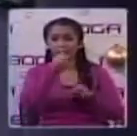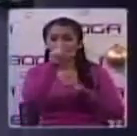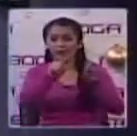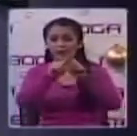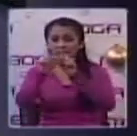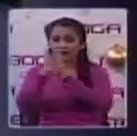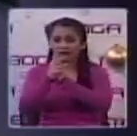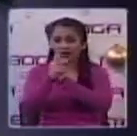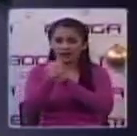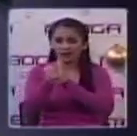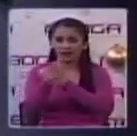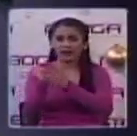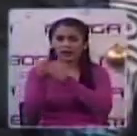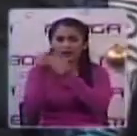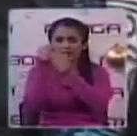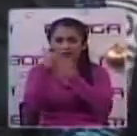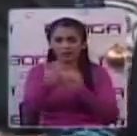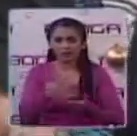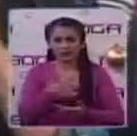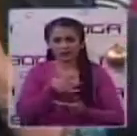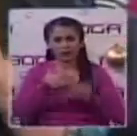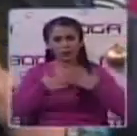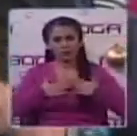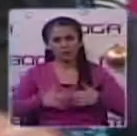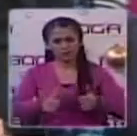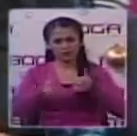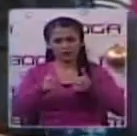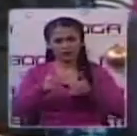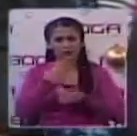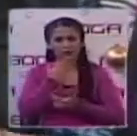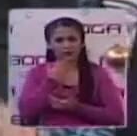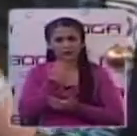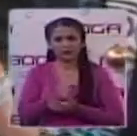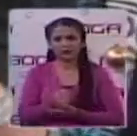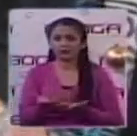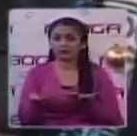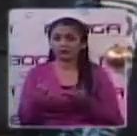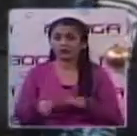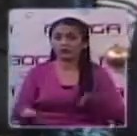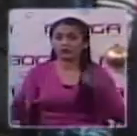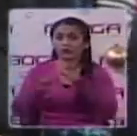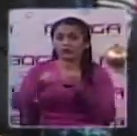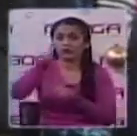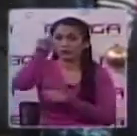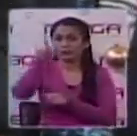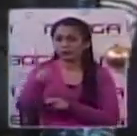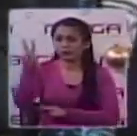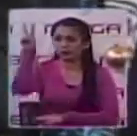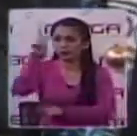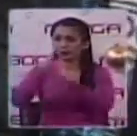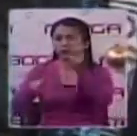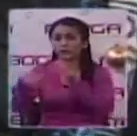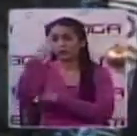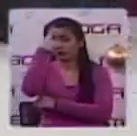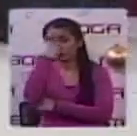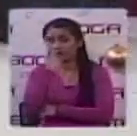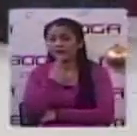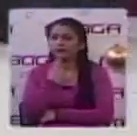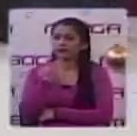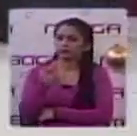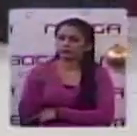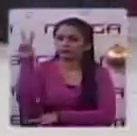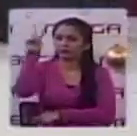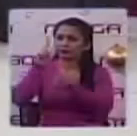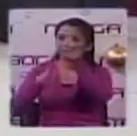humanos? El sentido de pertenencia siempre es cuando se mide un perfil, se hace una medición de perfil de los empleados. ¿Y qué hacemos?